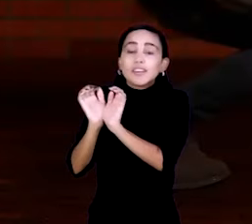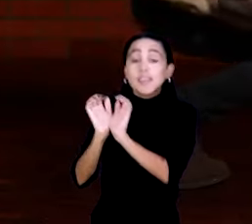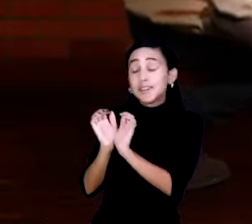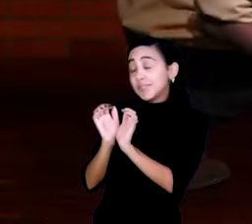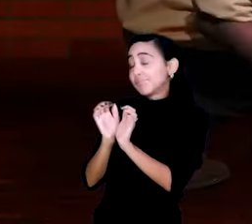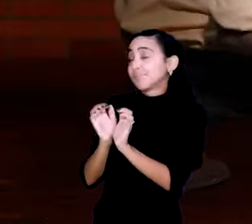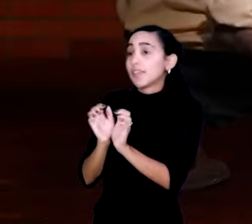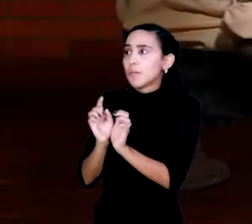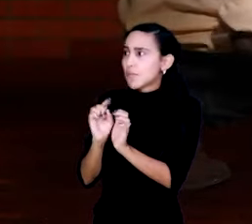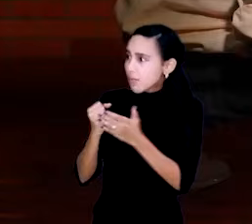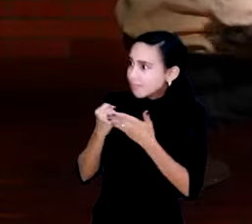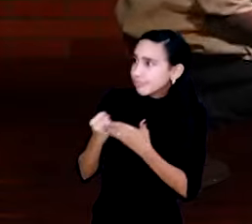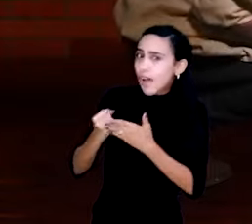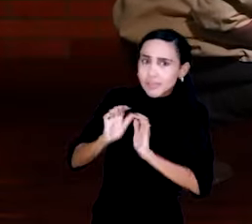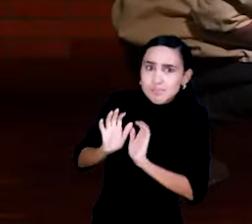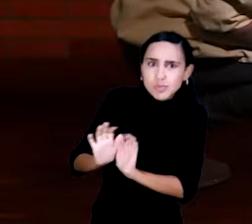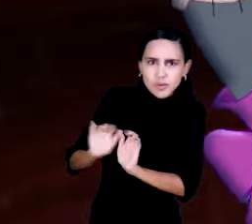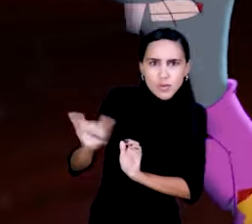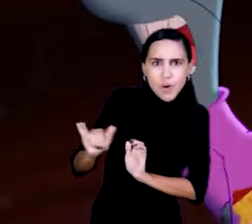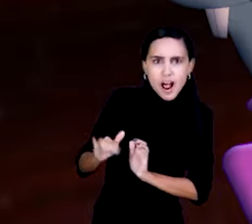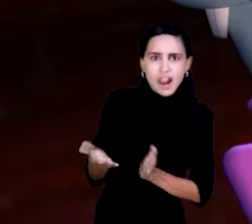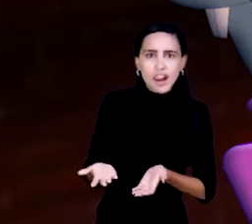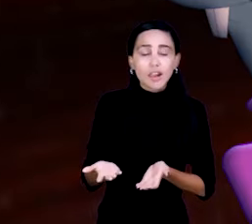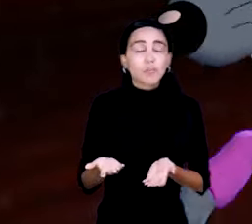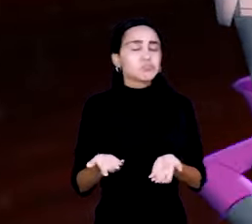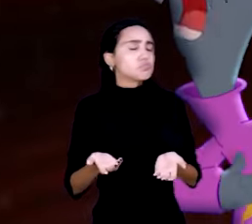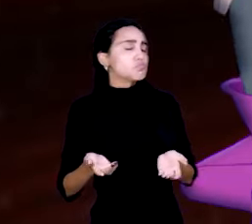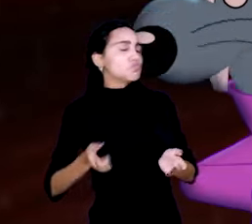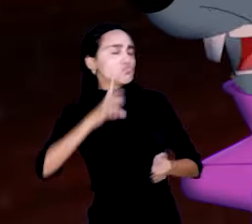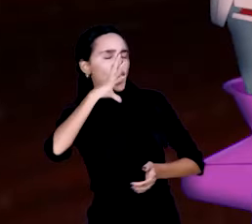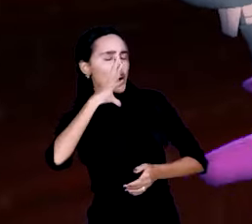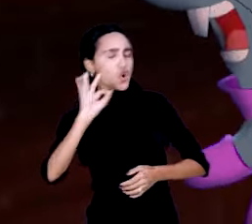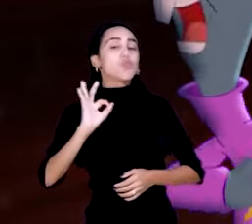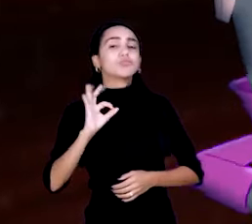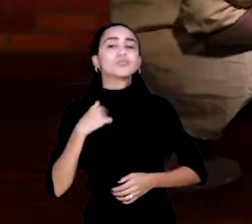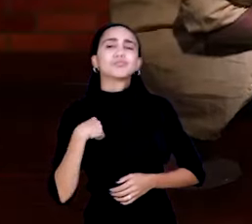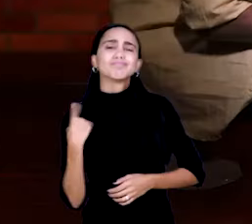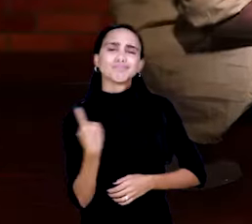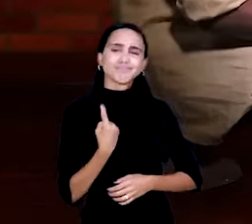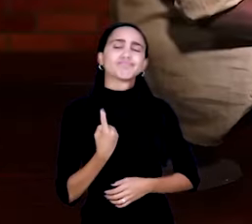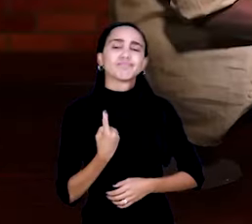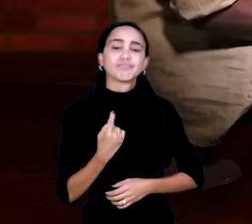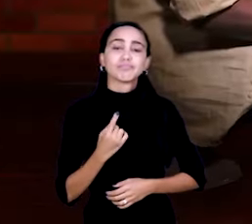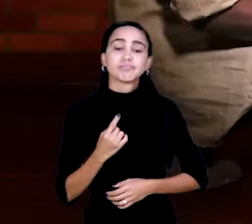Pero al menos déjame ayudarte a empujarlo. No, yo puedo solo.